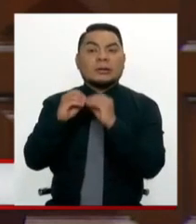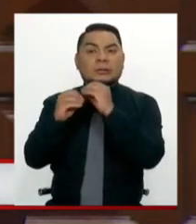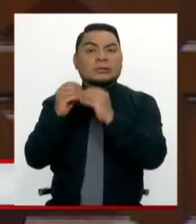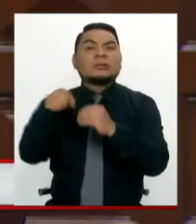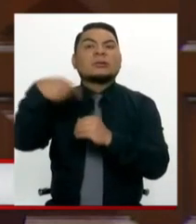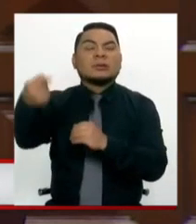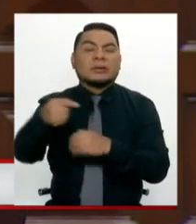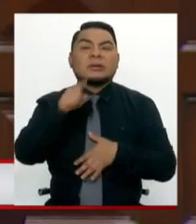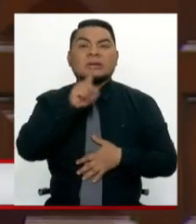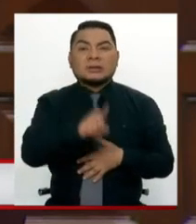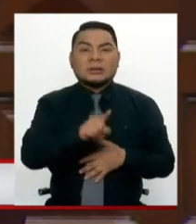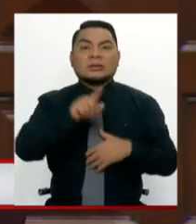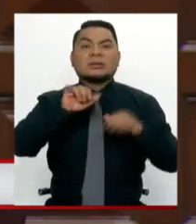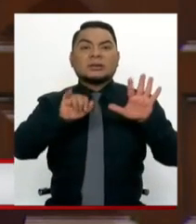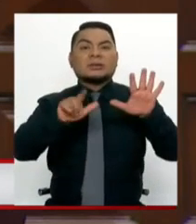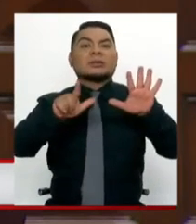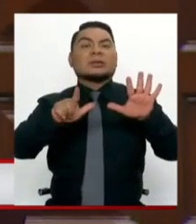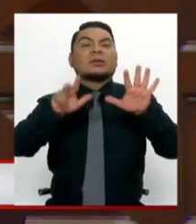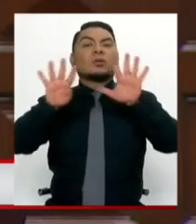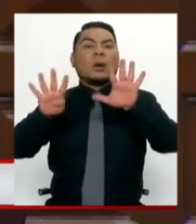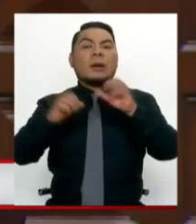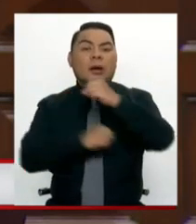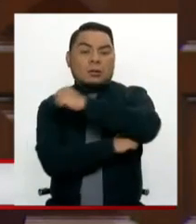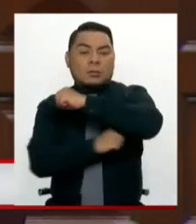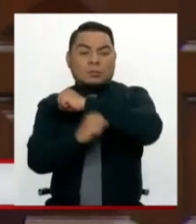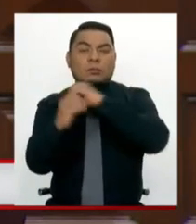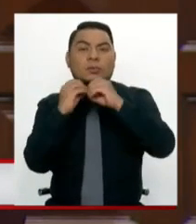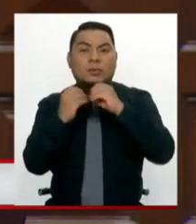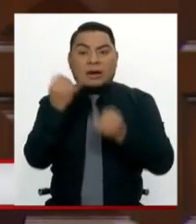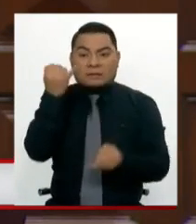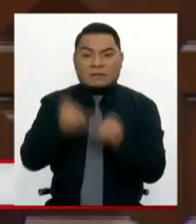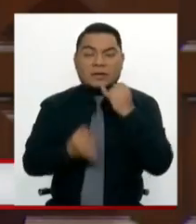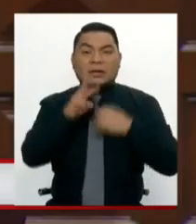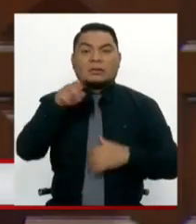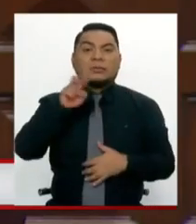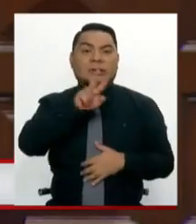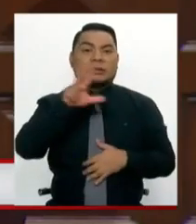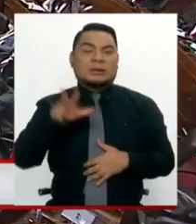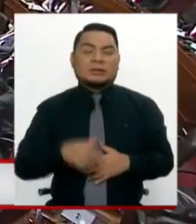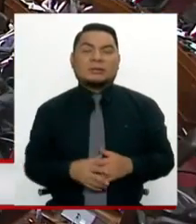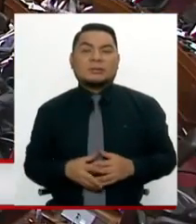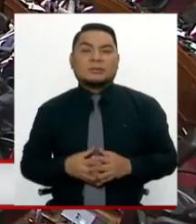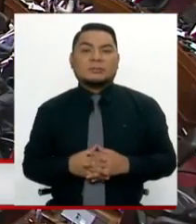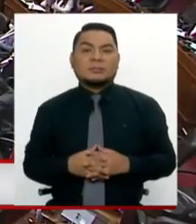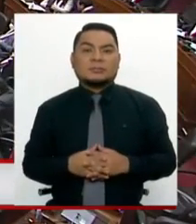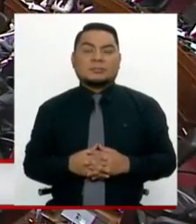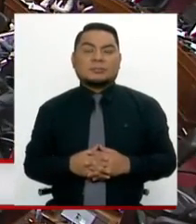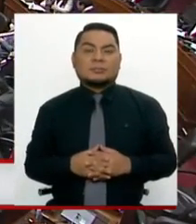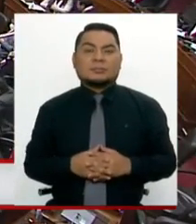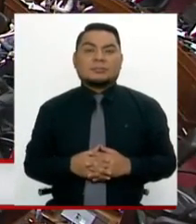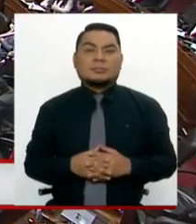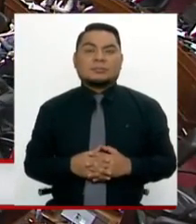instalación 179 puentes que culminarán en el 2023.